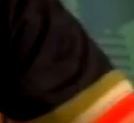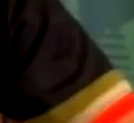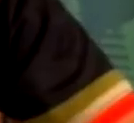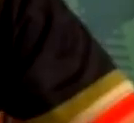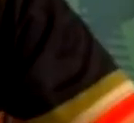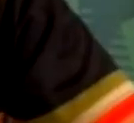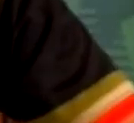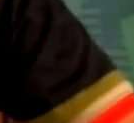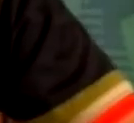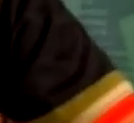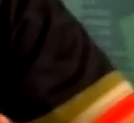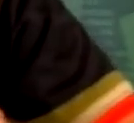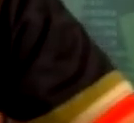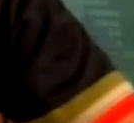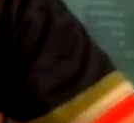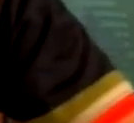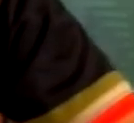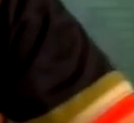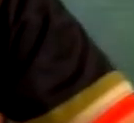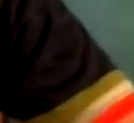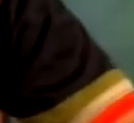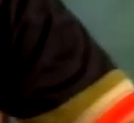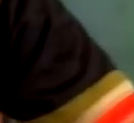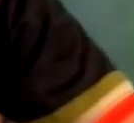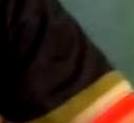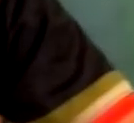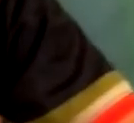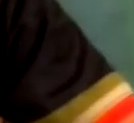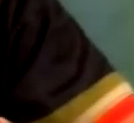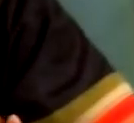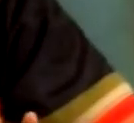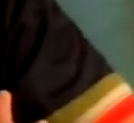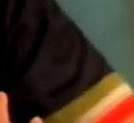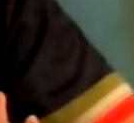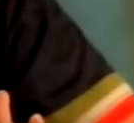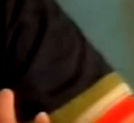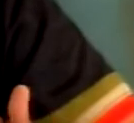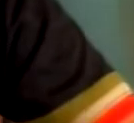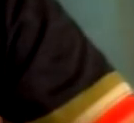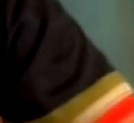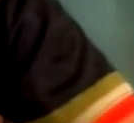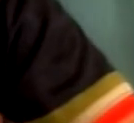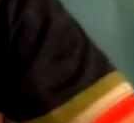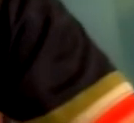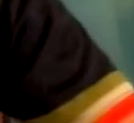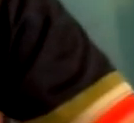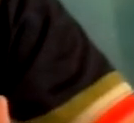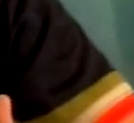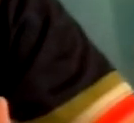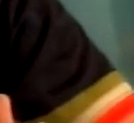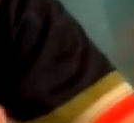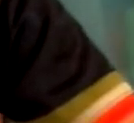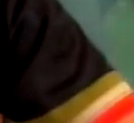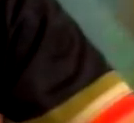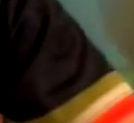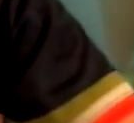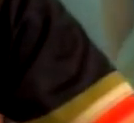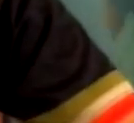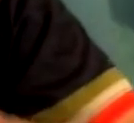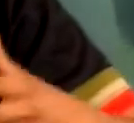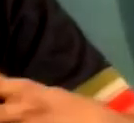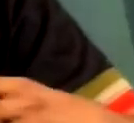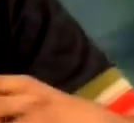animal, que un grupo de amigos atletas nos reunimos y nos hizo interesante, sobre todo hacer una carrera sobre el toro bravo,